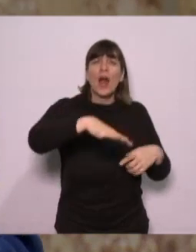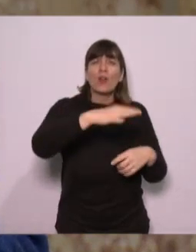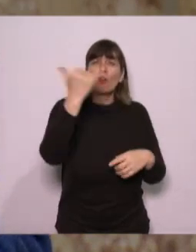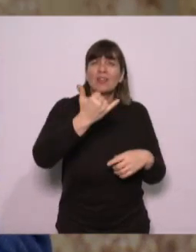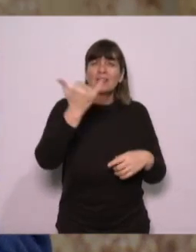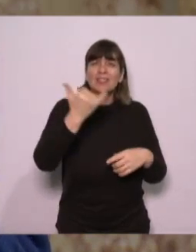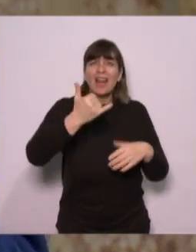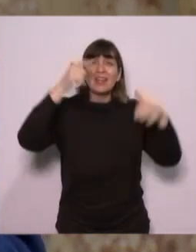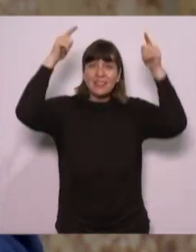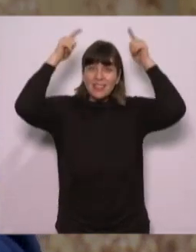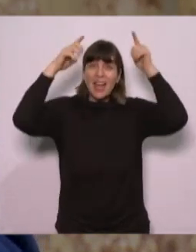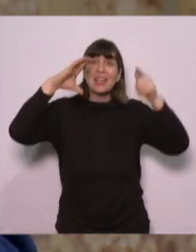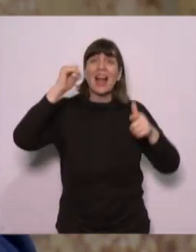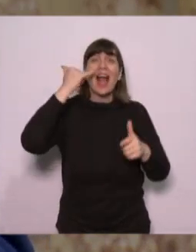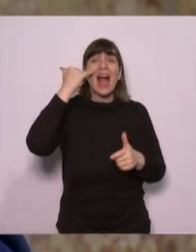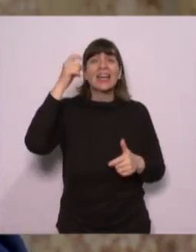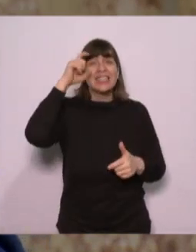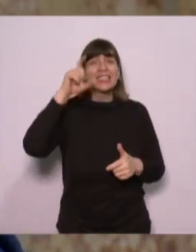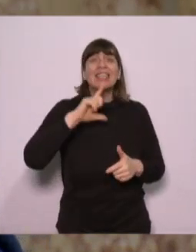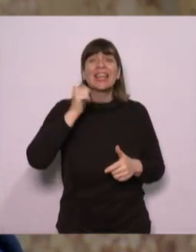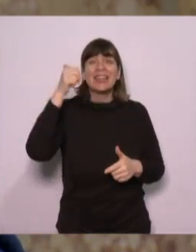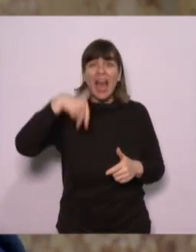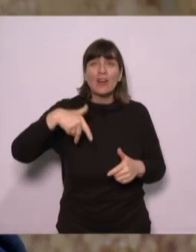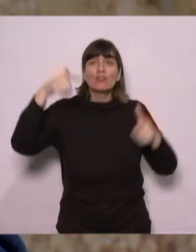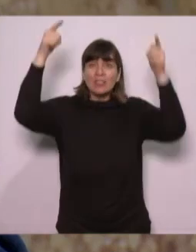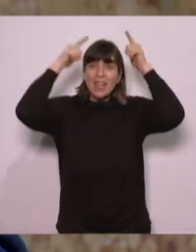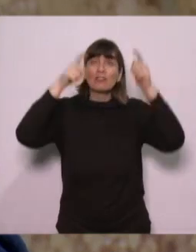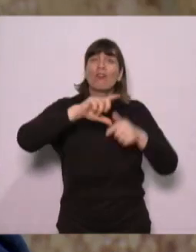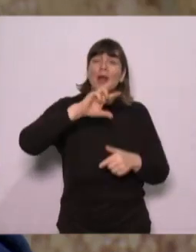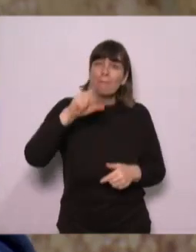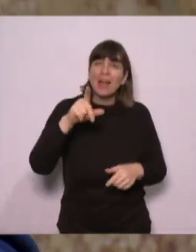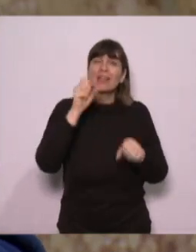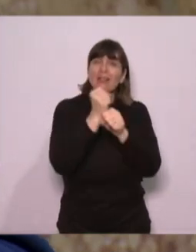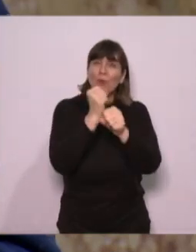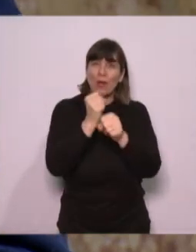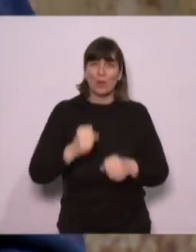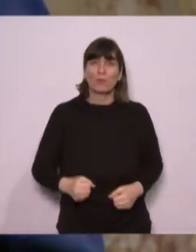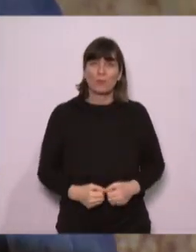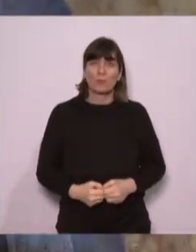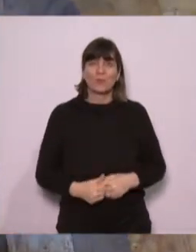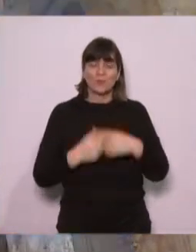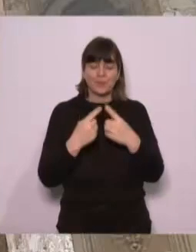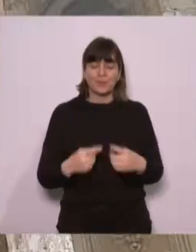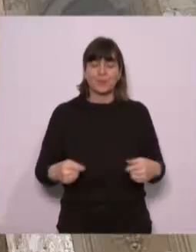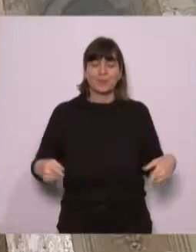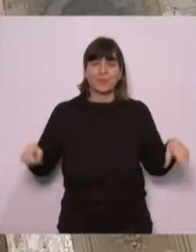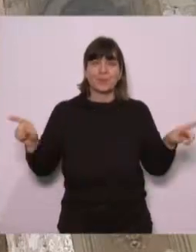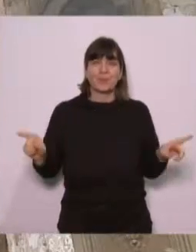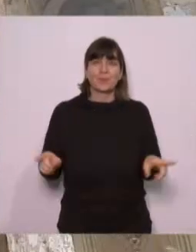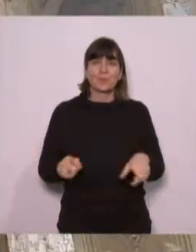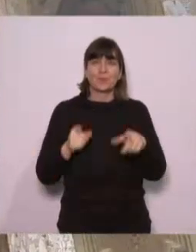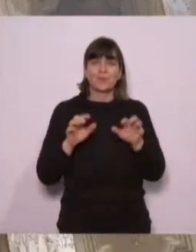santuarios, iglesias y capillas en busca de la ayuda del santo, del pan y el trabajo.